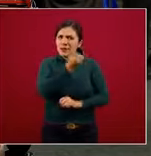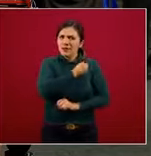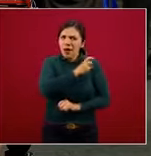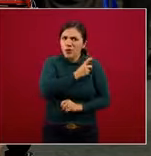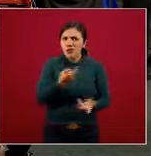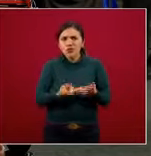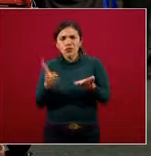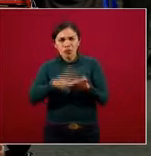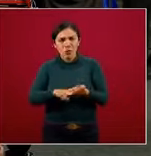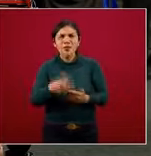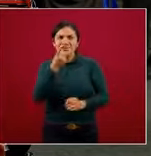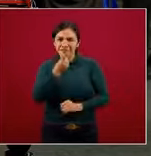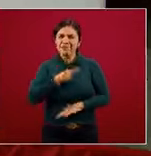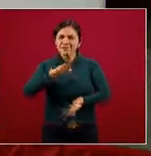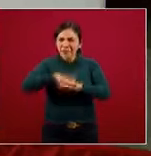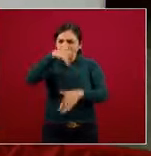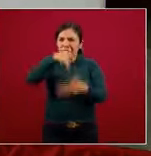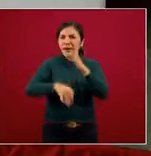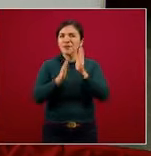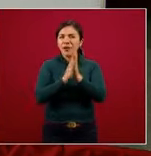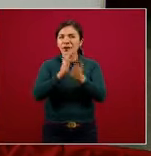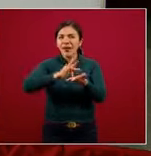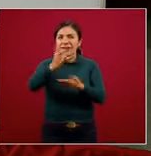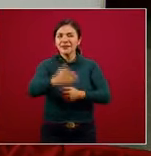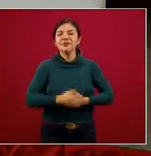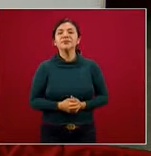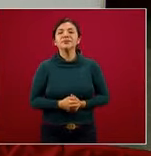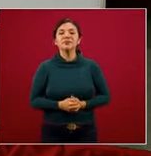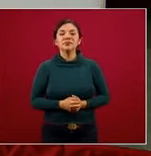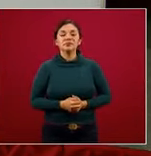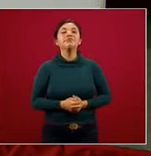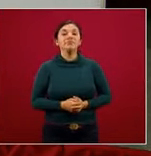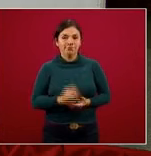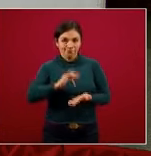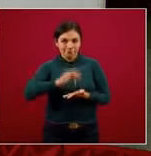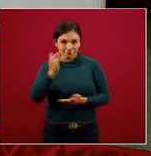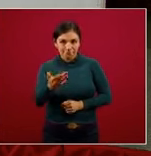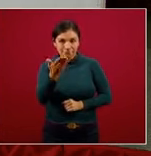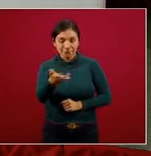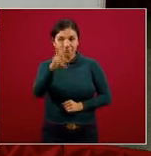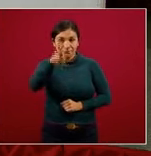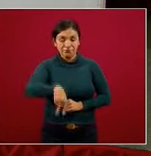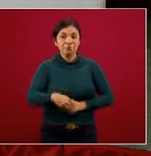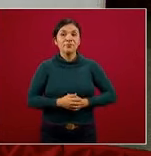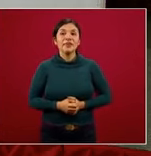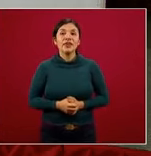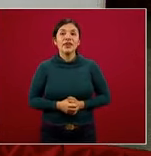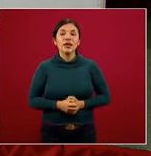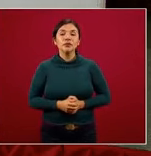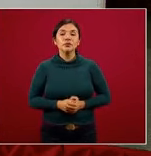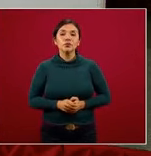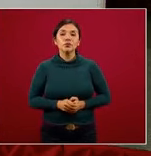un poquito al respecto. Gracias. Muchas gracias, Liliana. Definitivamente